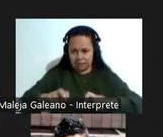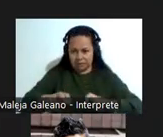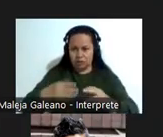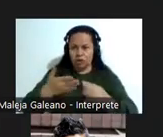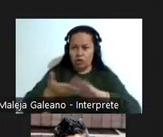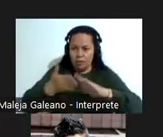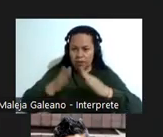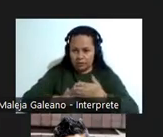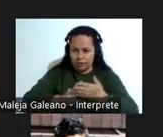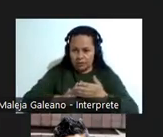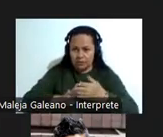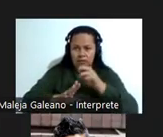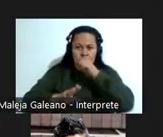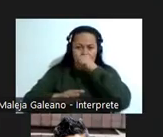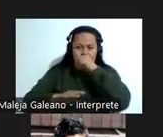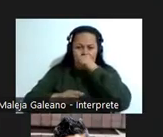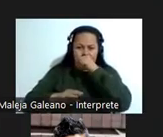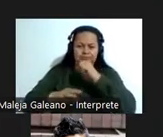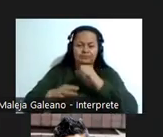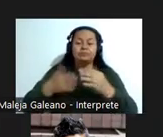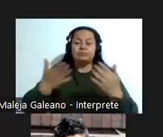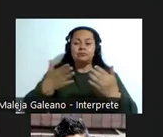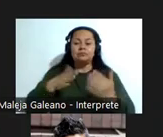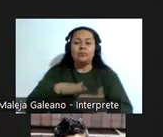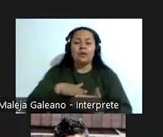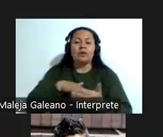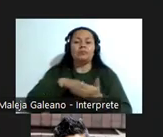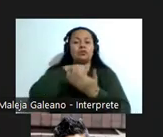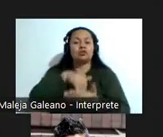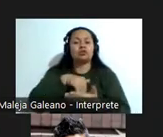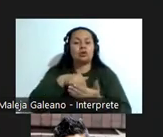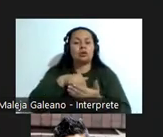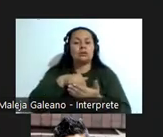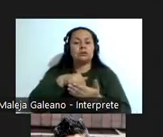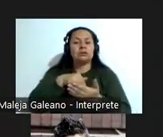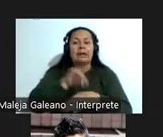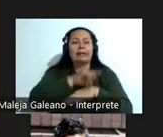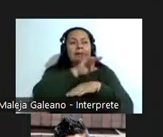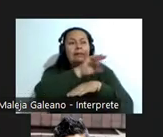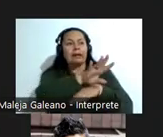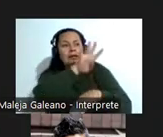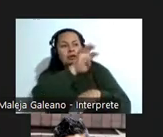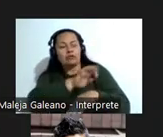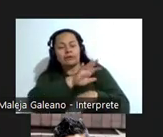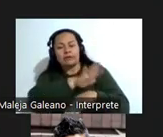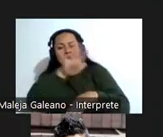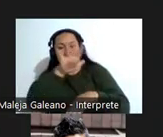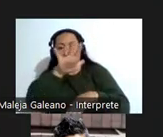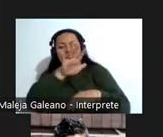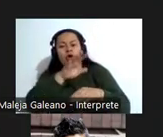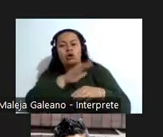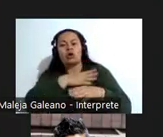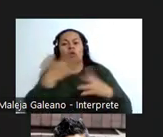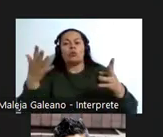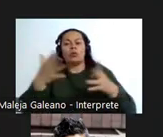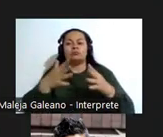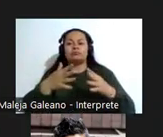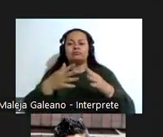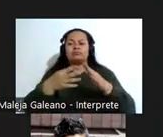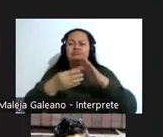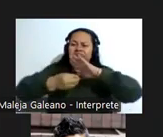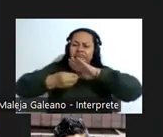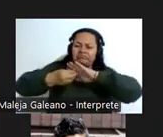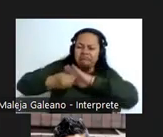compartimos. Algo que en oposición, Donna Haraway en el 95 denominaba la arrogancia positivista y